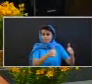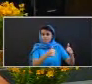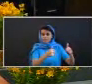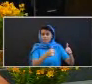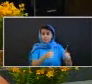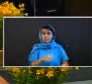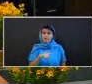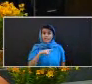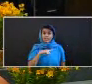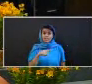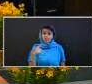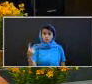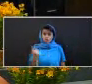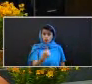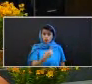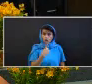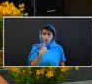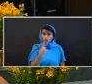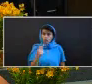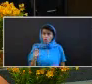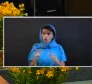aleluya. ¿Están todos servidos ya?